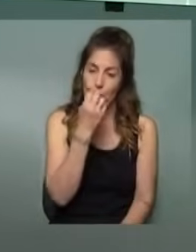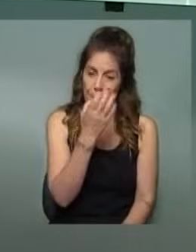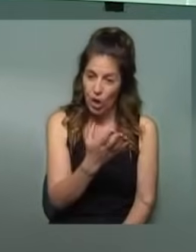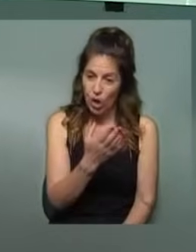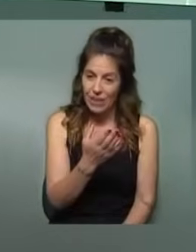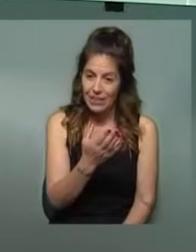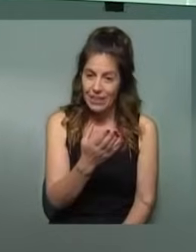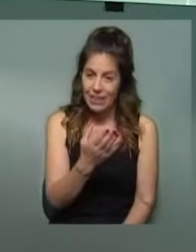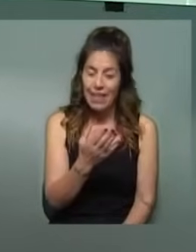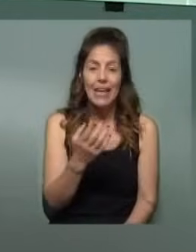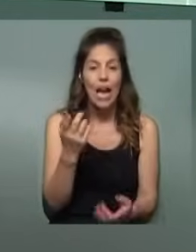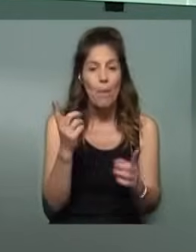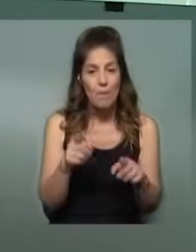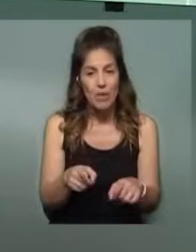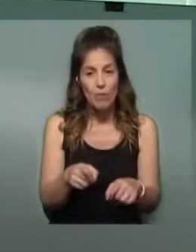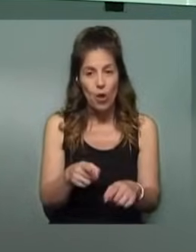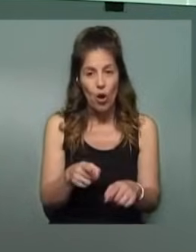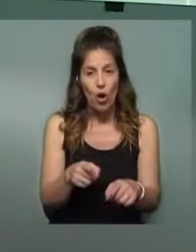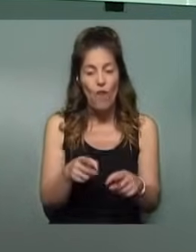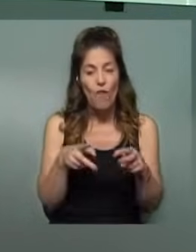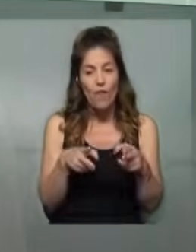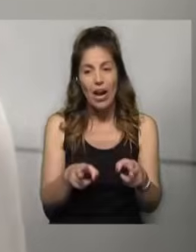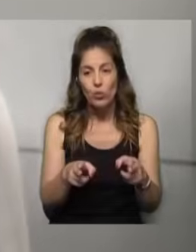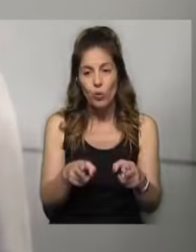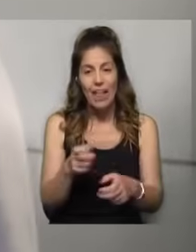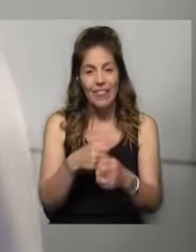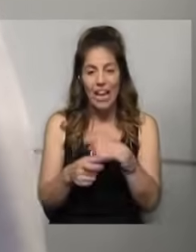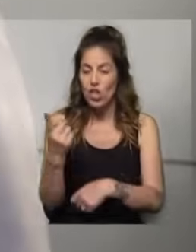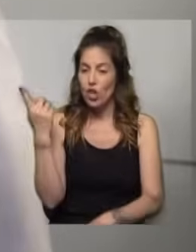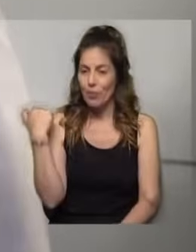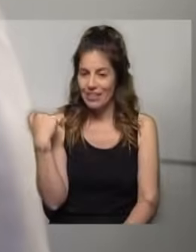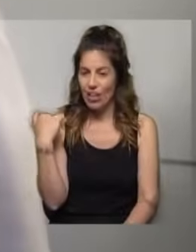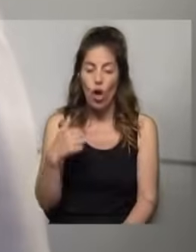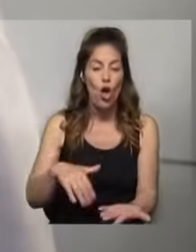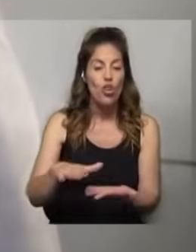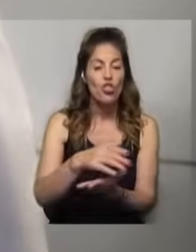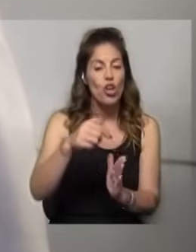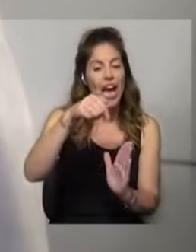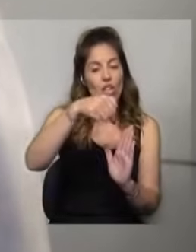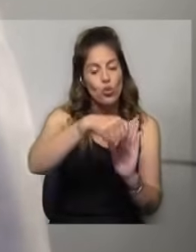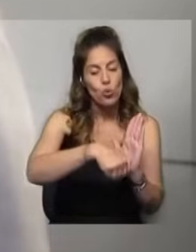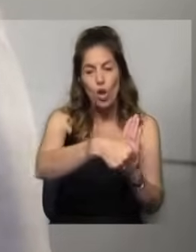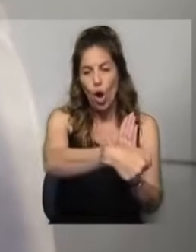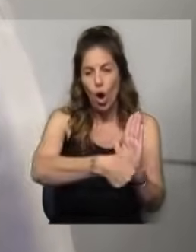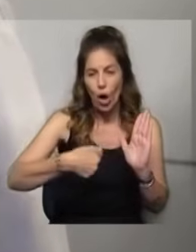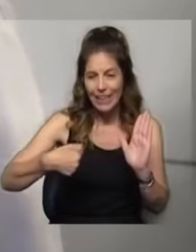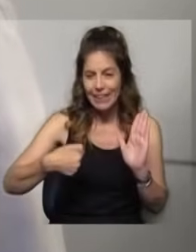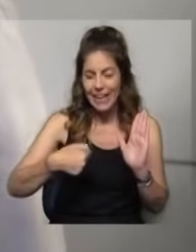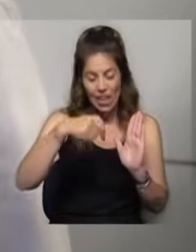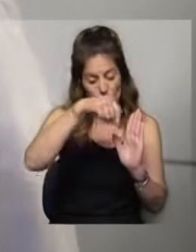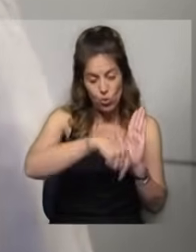registradas a la misma altura del año pasado en la zona suroeste y y sur